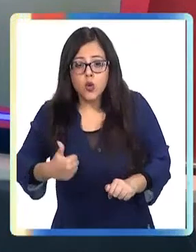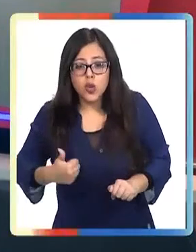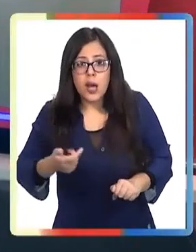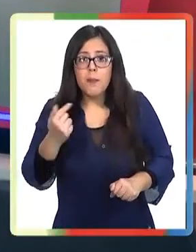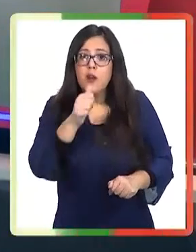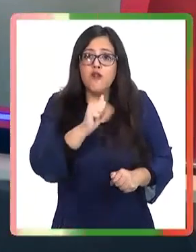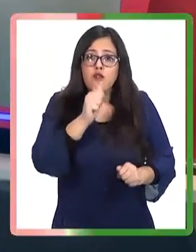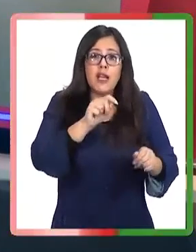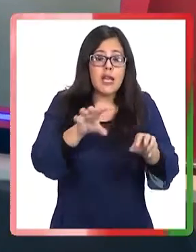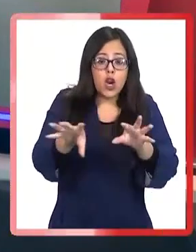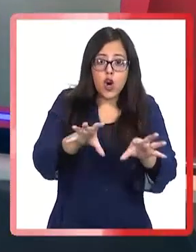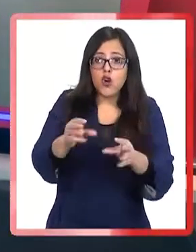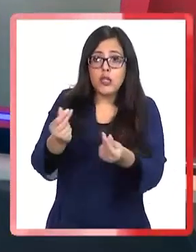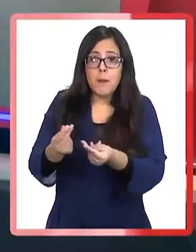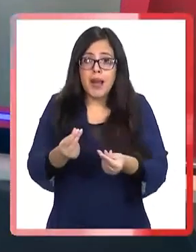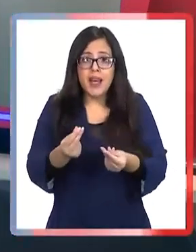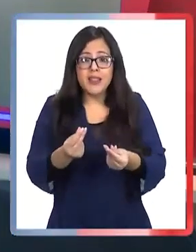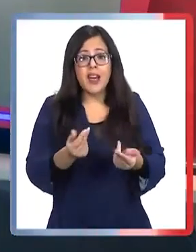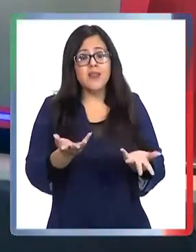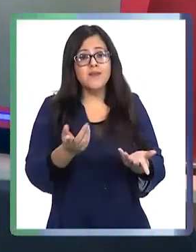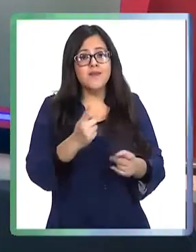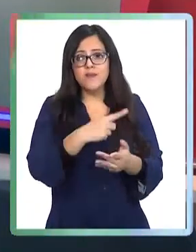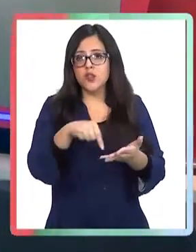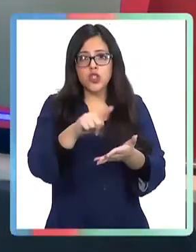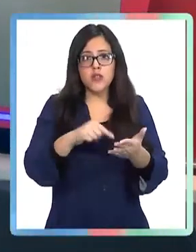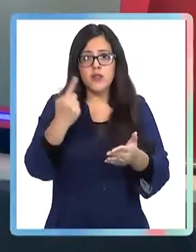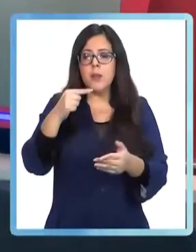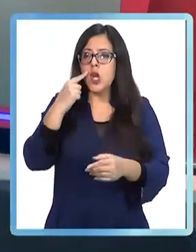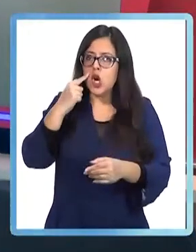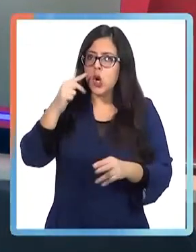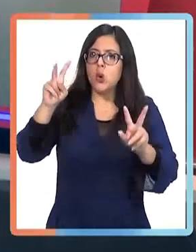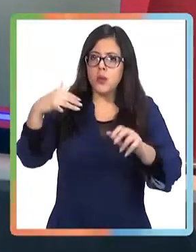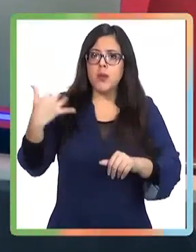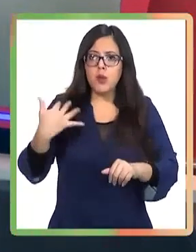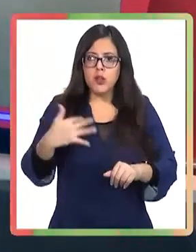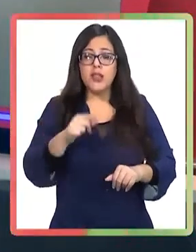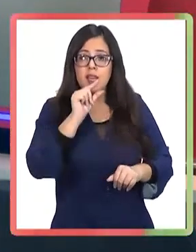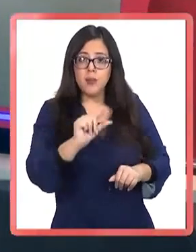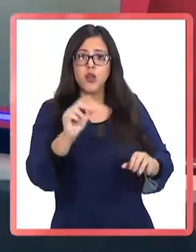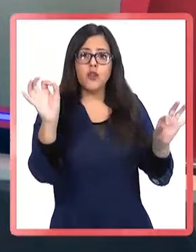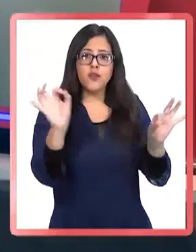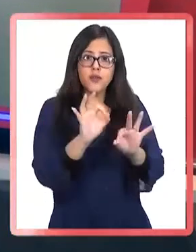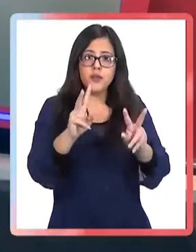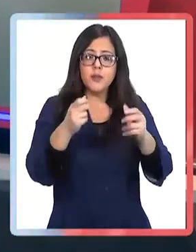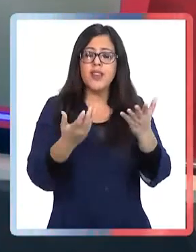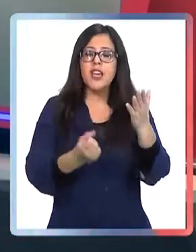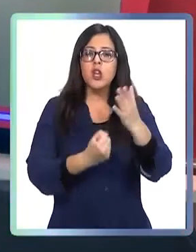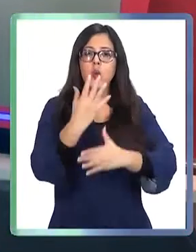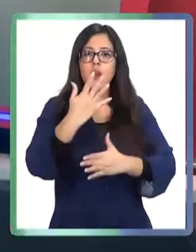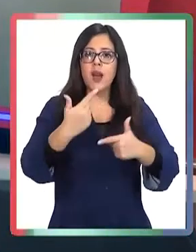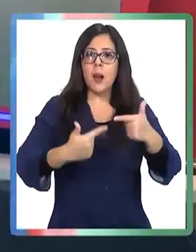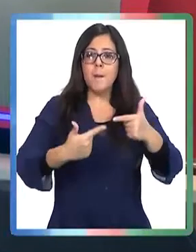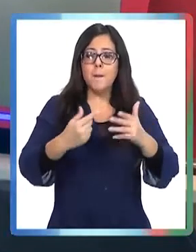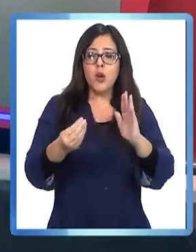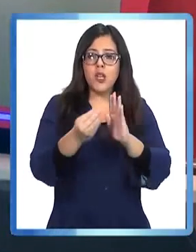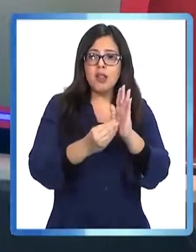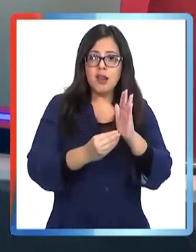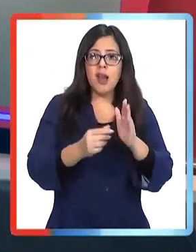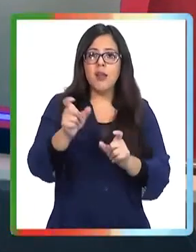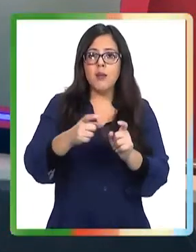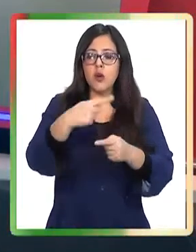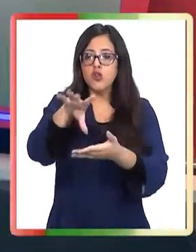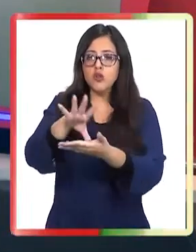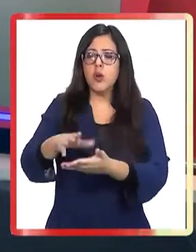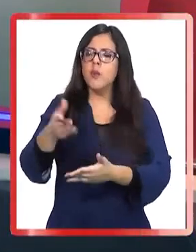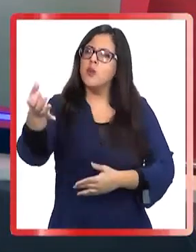los recursos necesarios, no sirve. Pero me quiero quedar en un aspecto que a mí me parece tremendamente relevante. Ya vamos a hablar de la nueva política migratoria en la cual se está